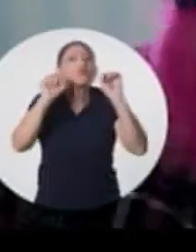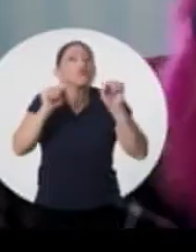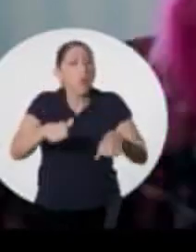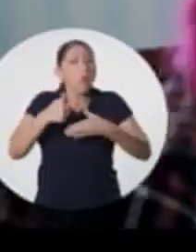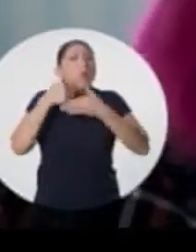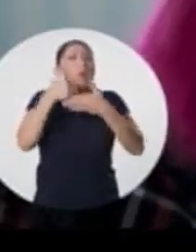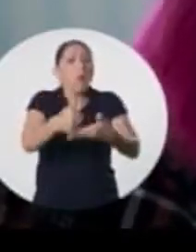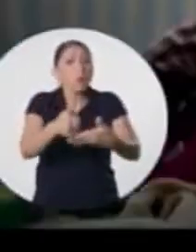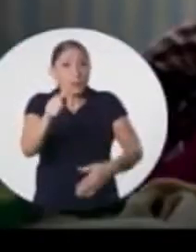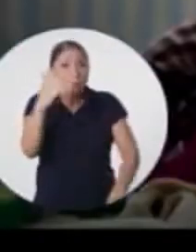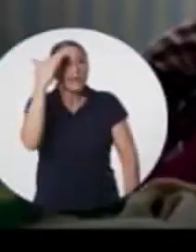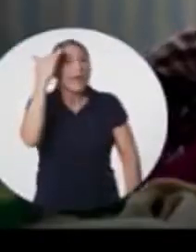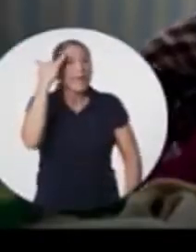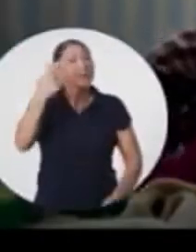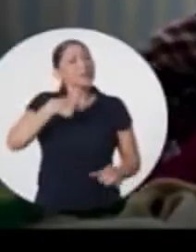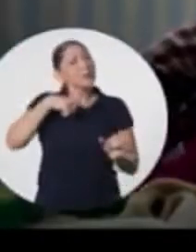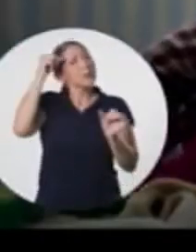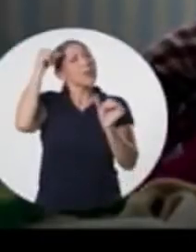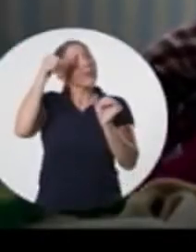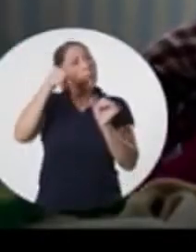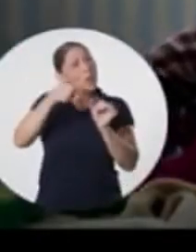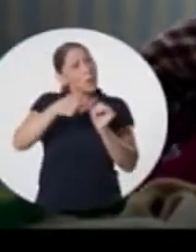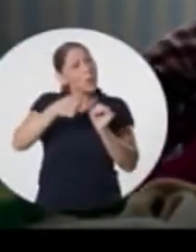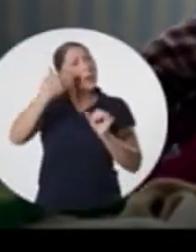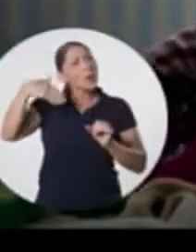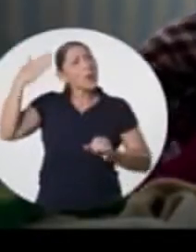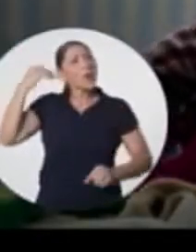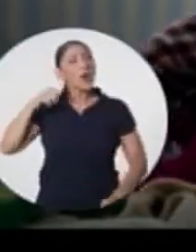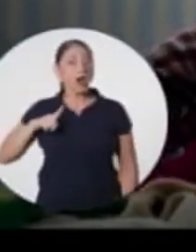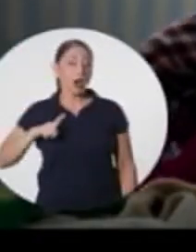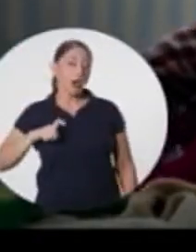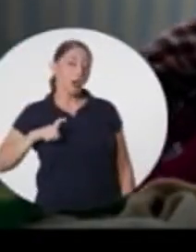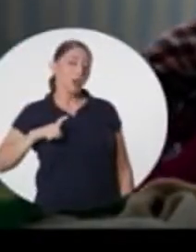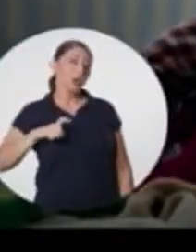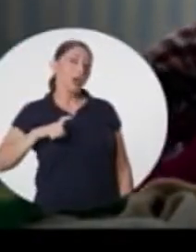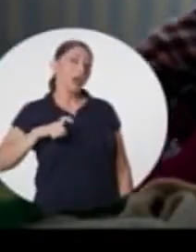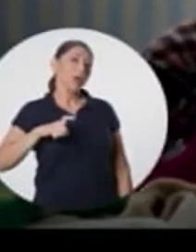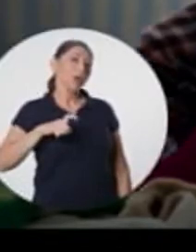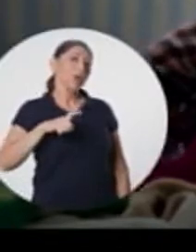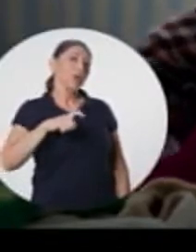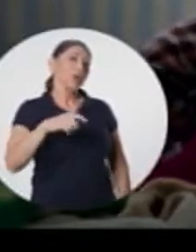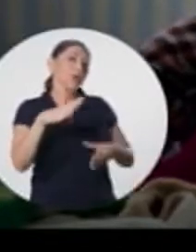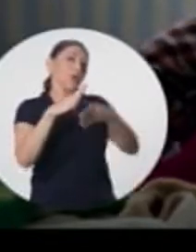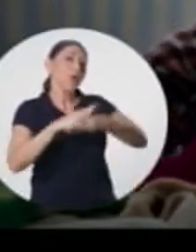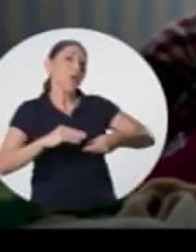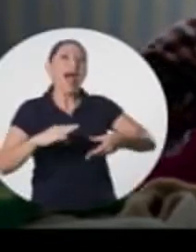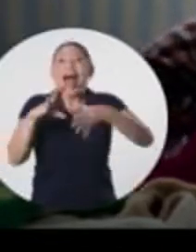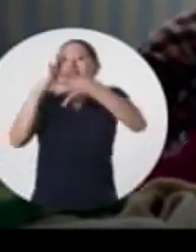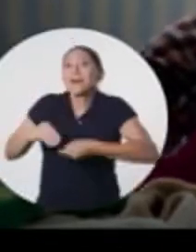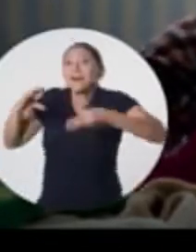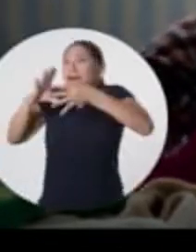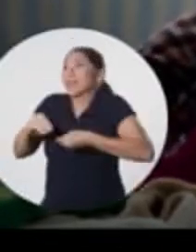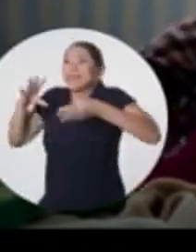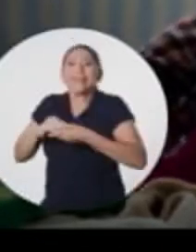o pequeños. ¿Sabes? Eso me recuerda la historia del gusanito